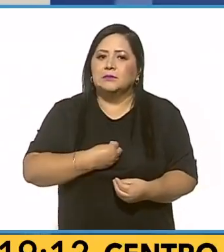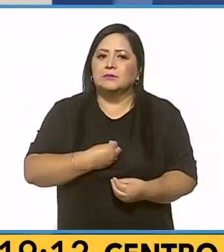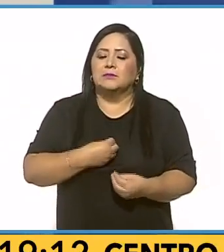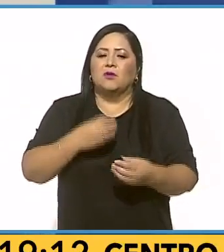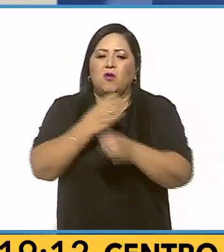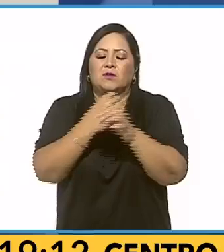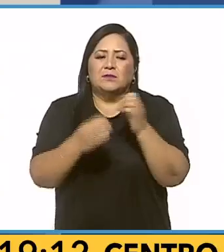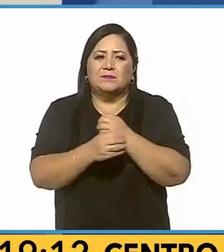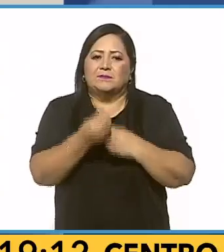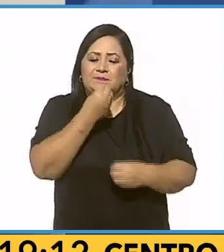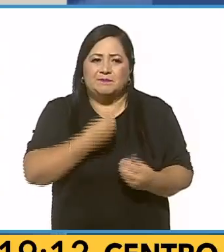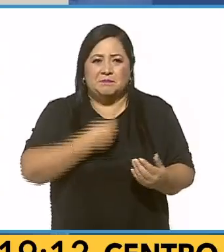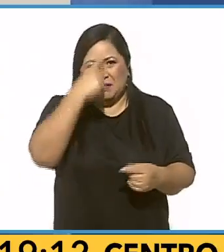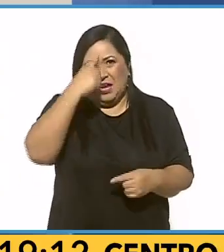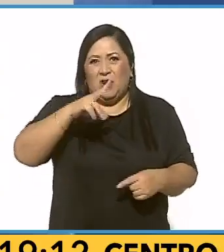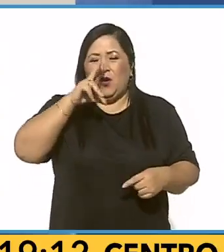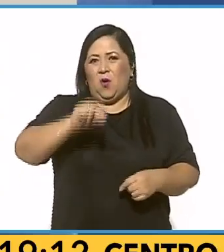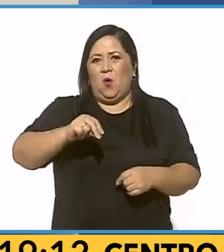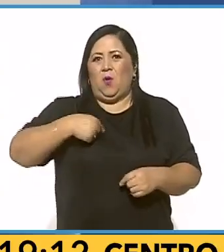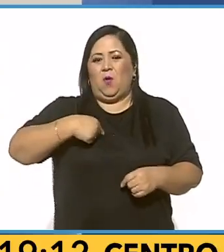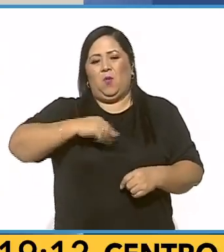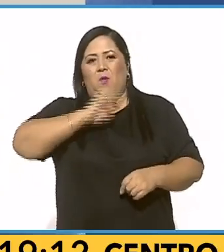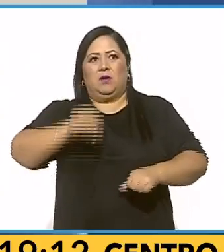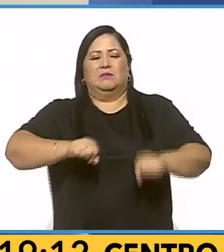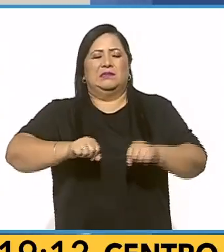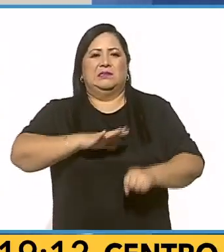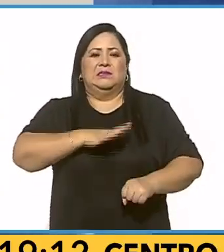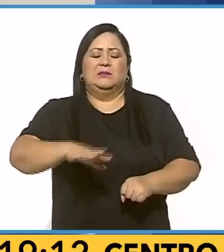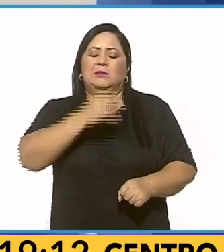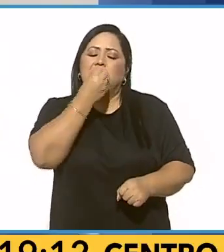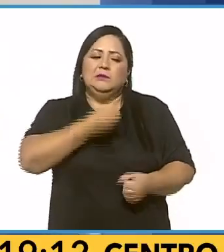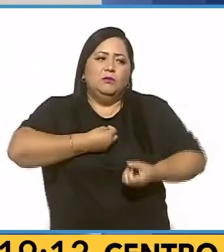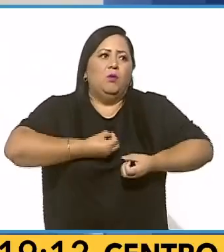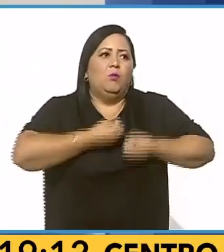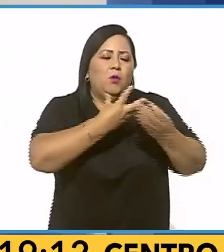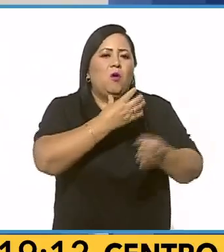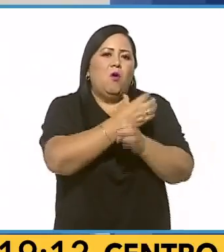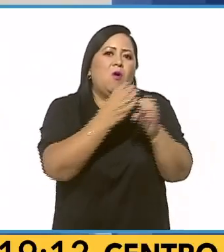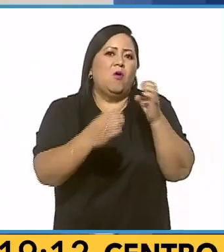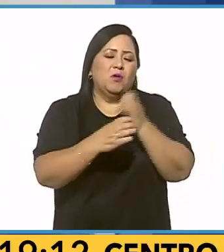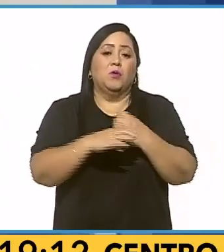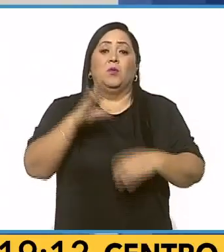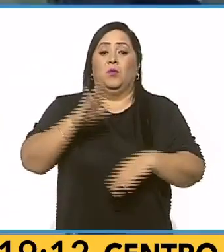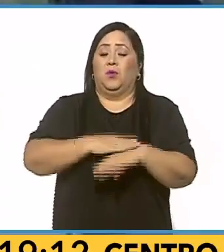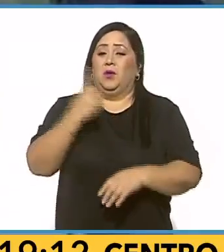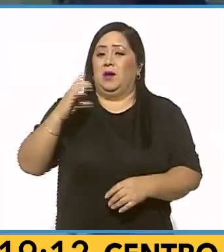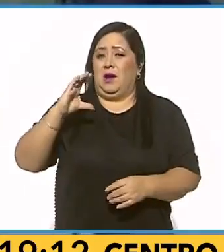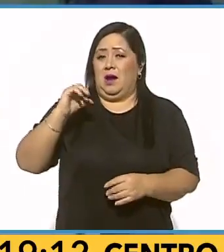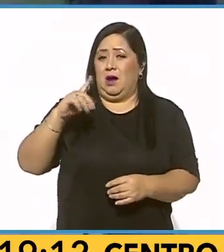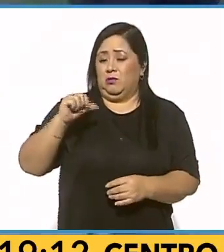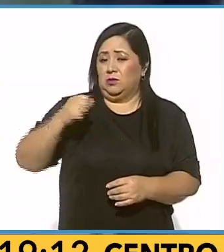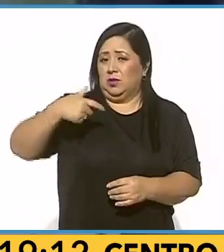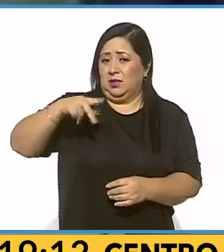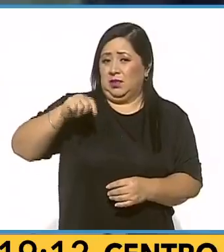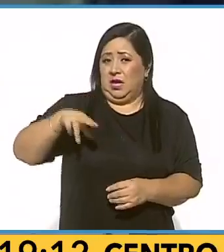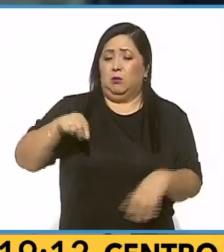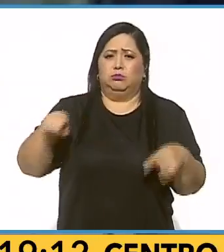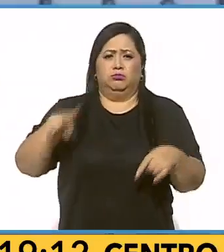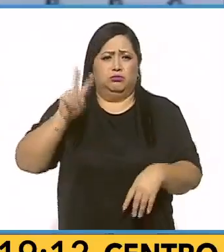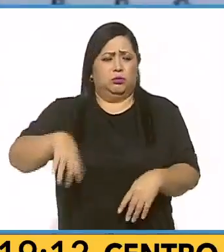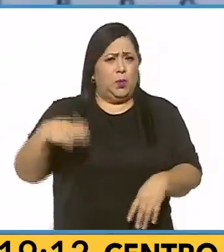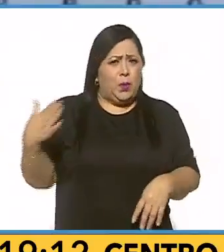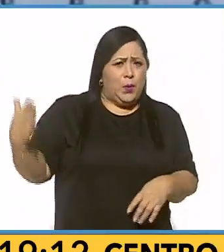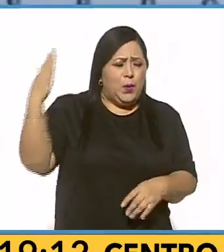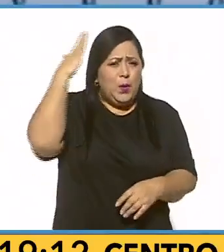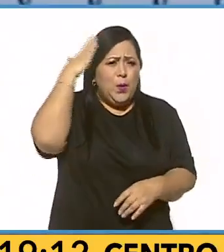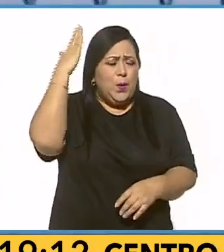mesa cosas que de entrada le evitara pues justamente la pena de muerte. Sí, y sobre Caro Quintero, porque digamos que era prácticamente la joya de la corona,